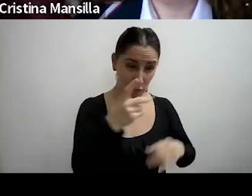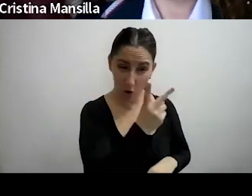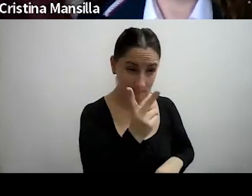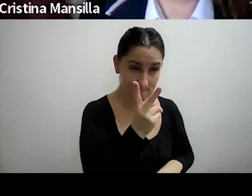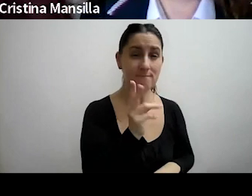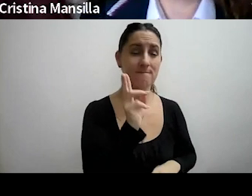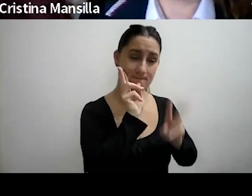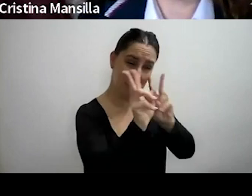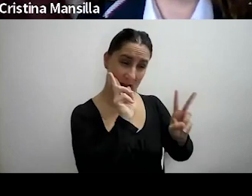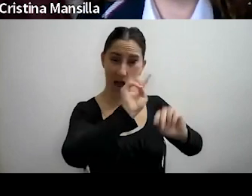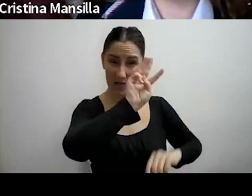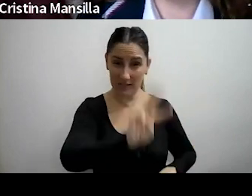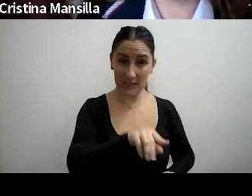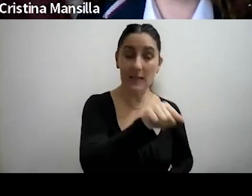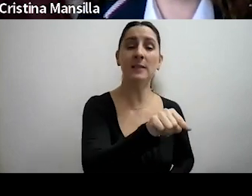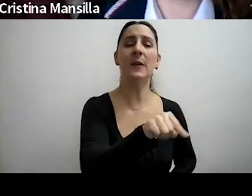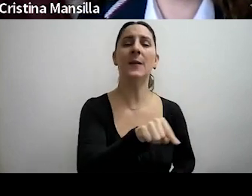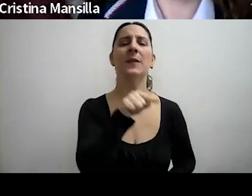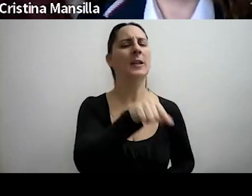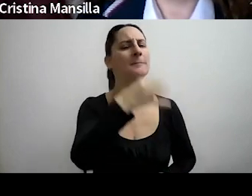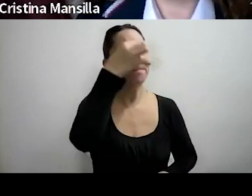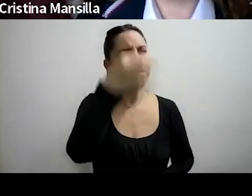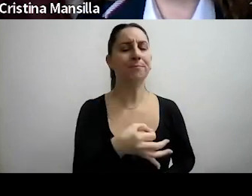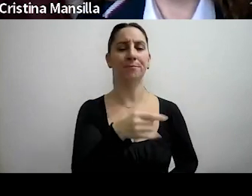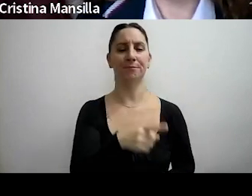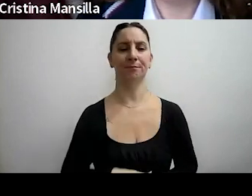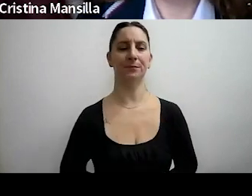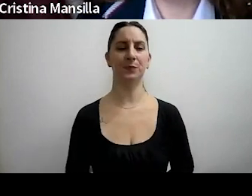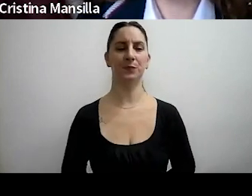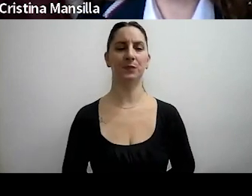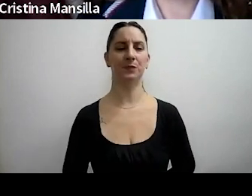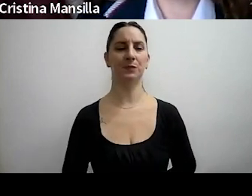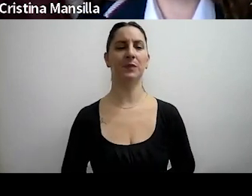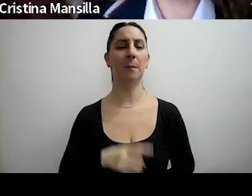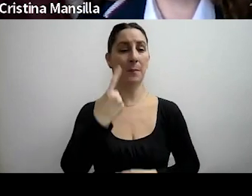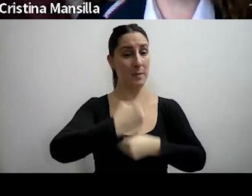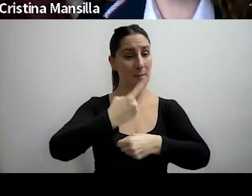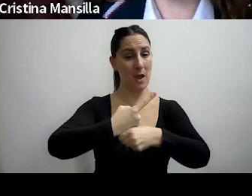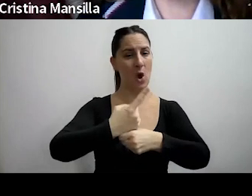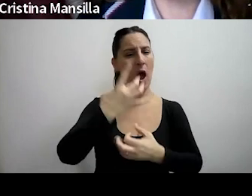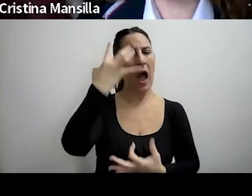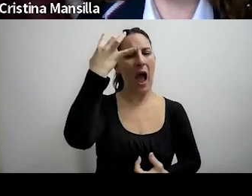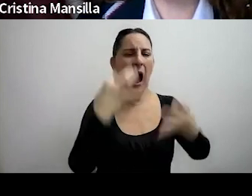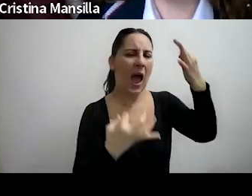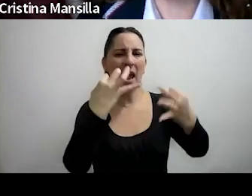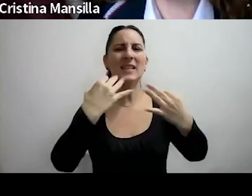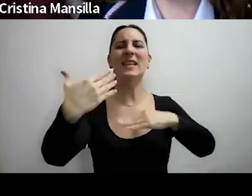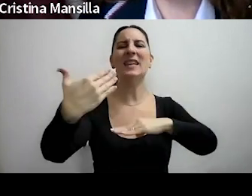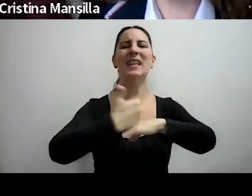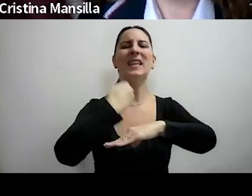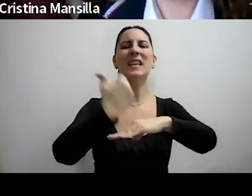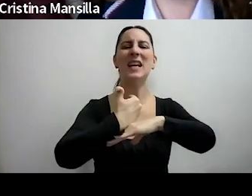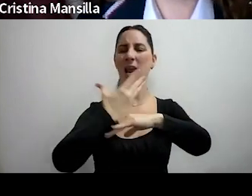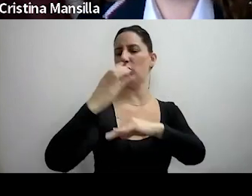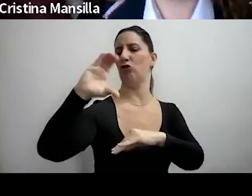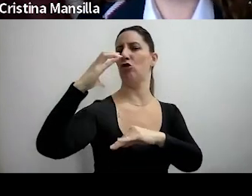ANSES va a estar alcanzada por un análisis de los ingresos brutos promedio